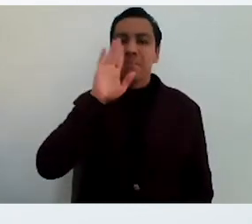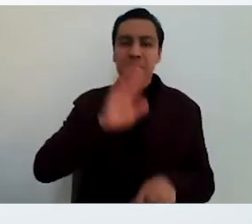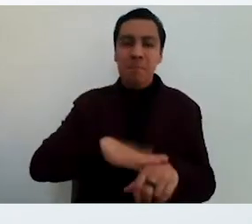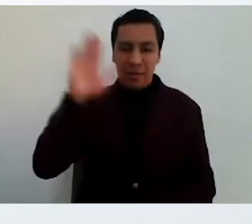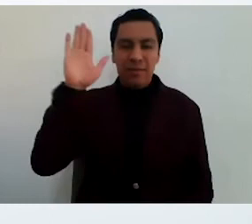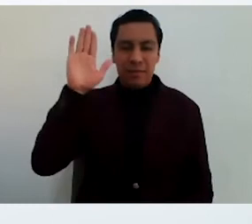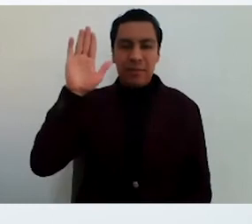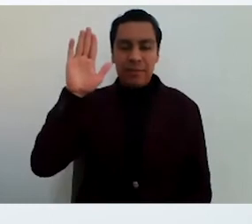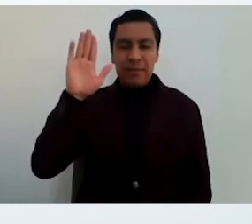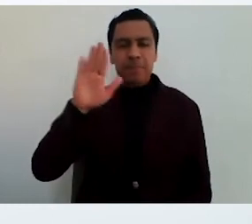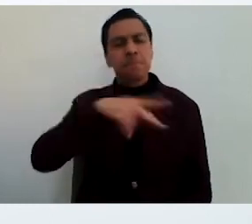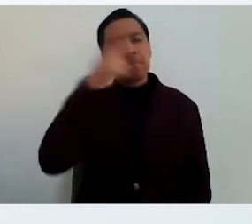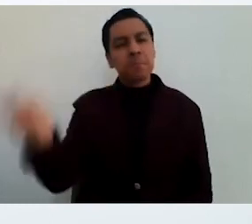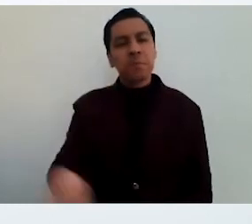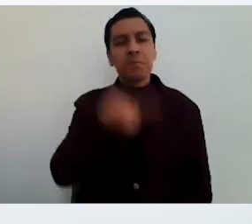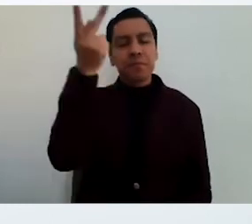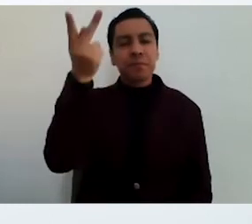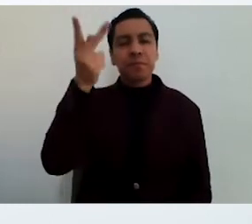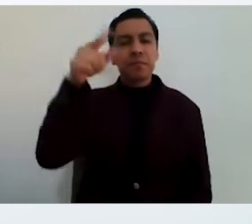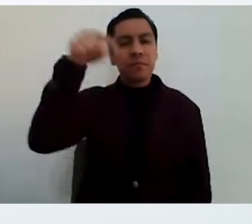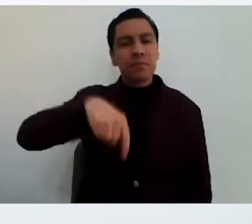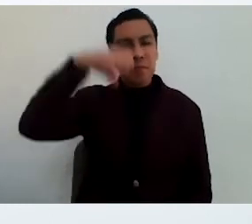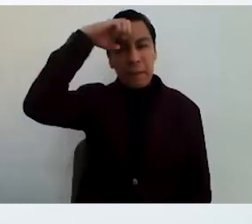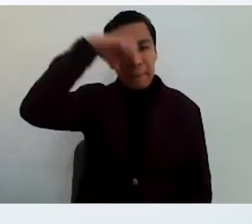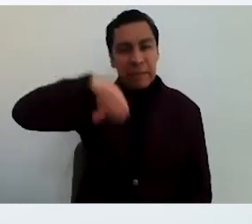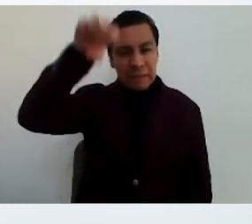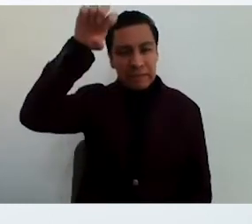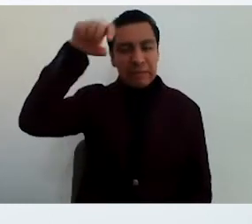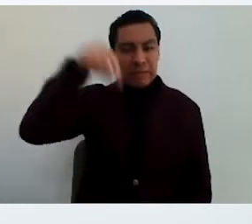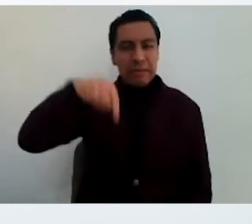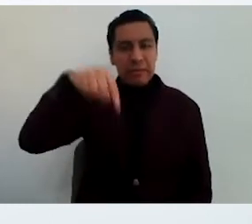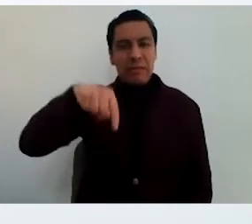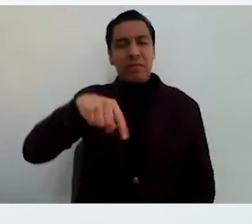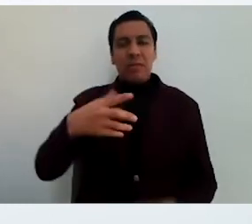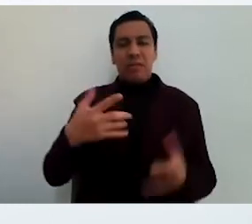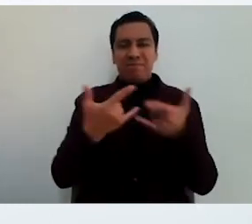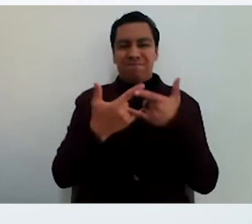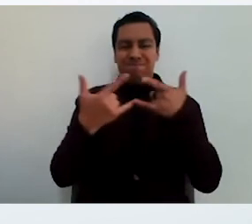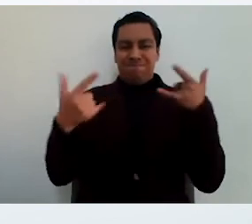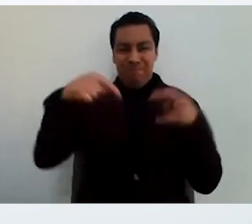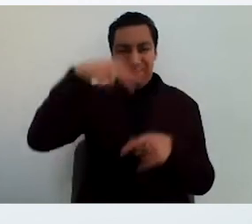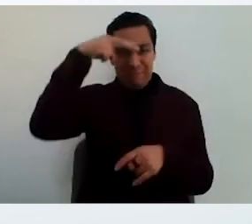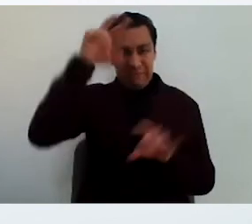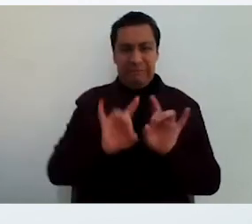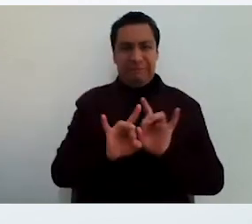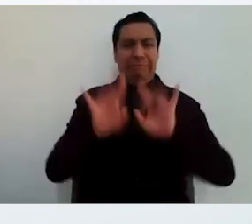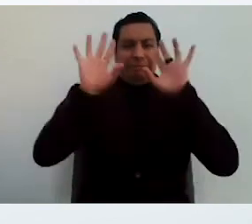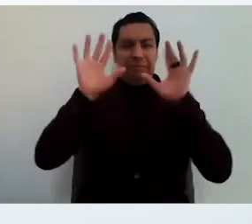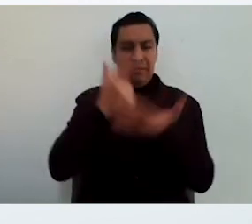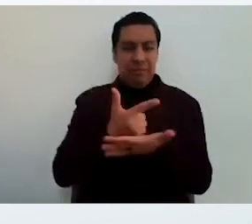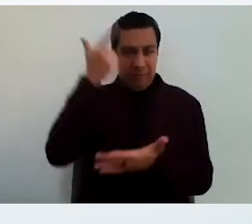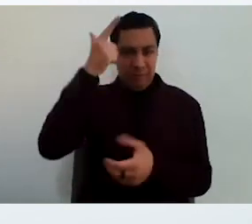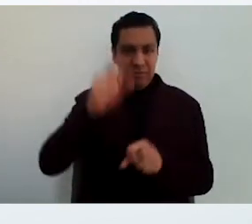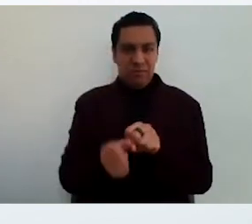Malaquías. Esta experiencia que hemos tenido que entrar, ahora sí que